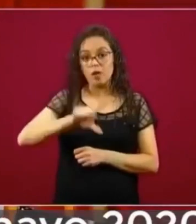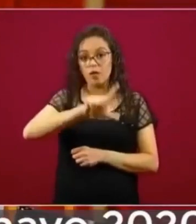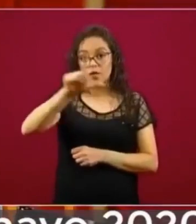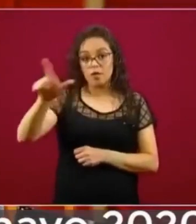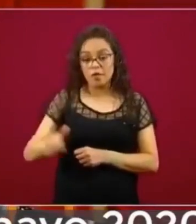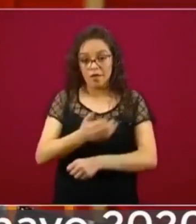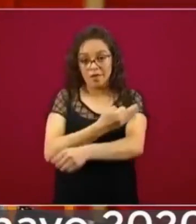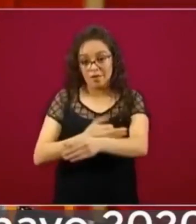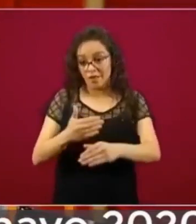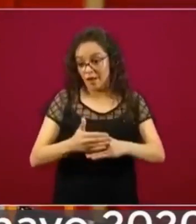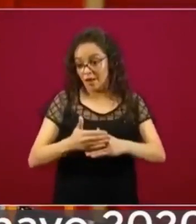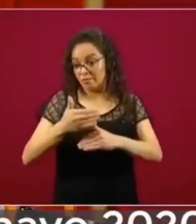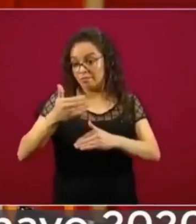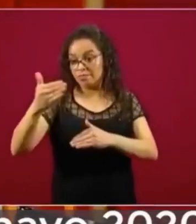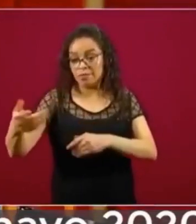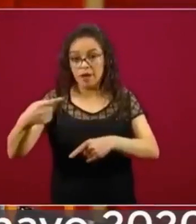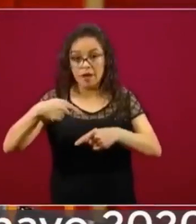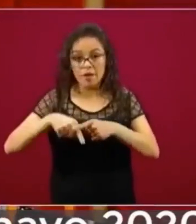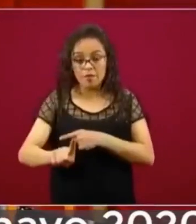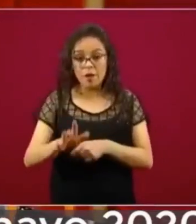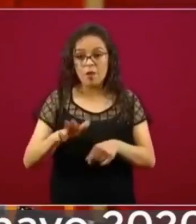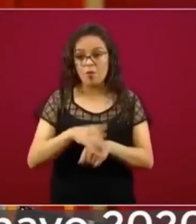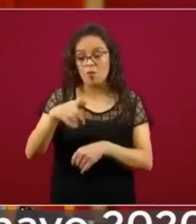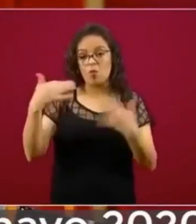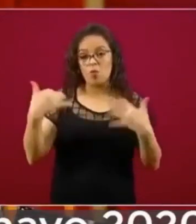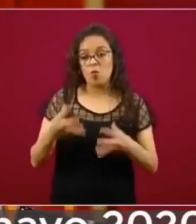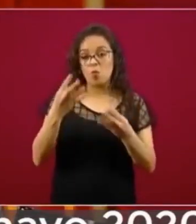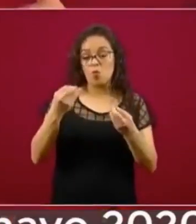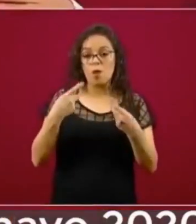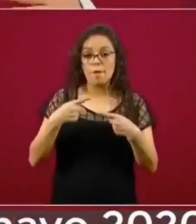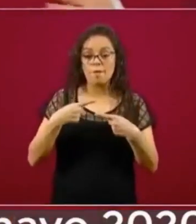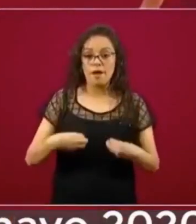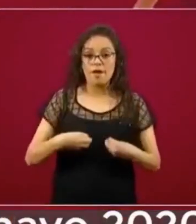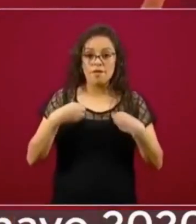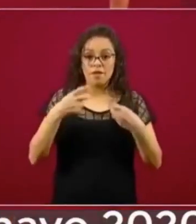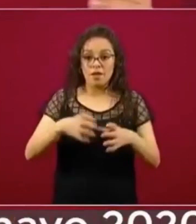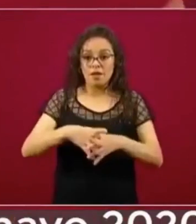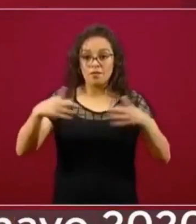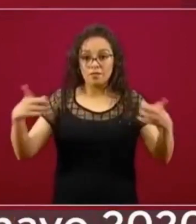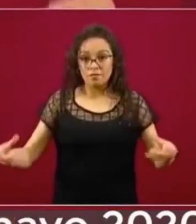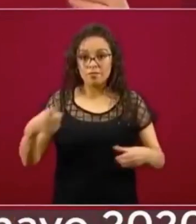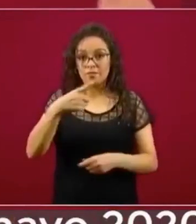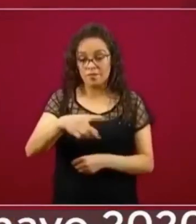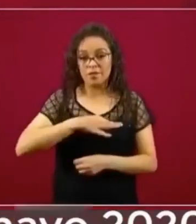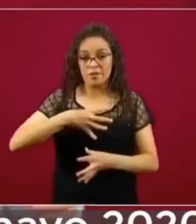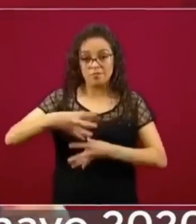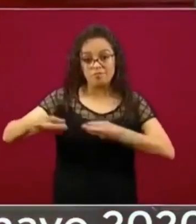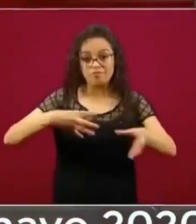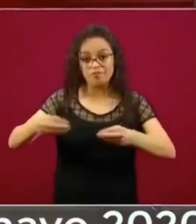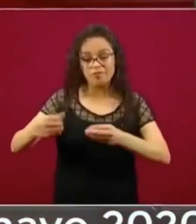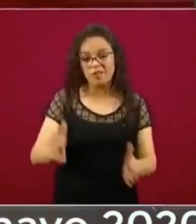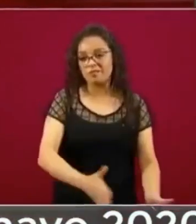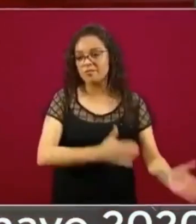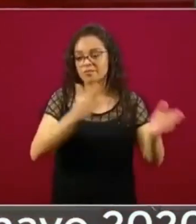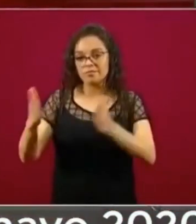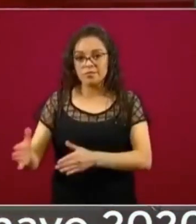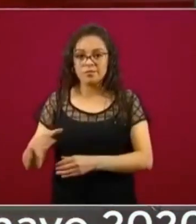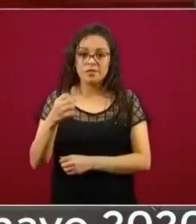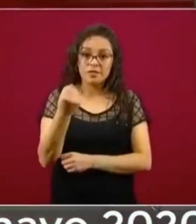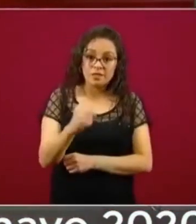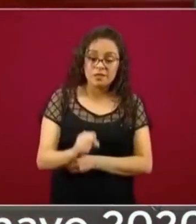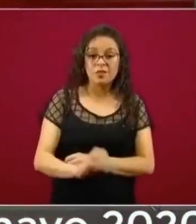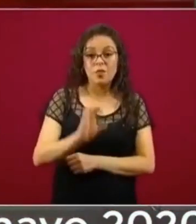poblaciones grandes, dure la epidemia y se proyecte prácticamente hasta septiembre, quizá hasta octubre. Y